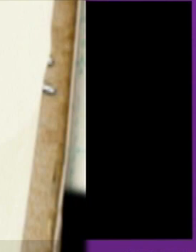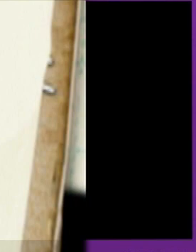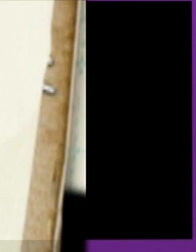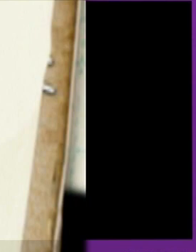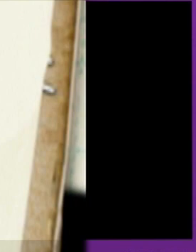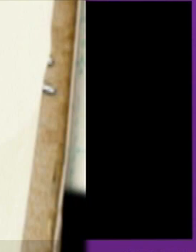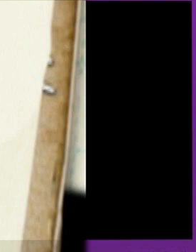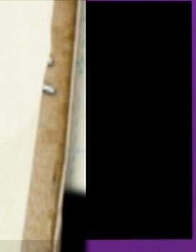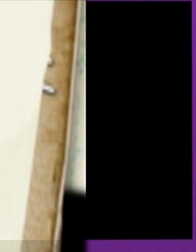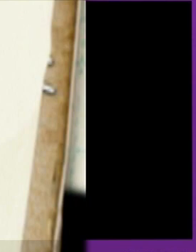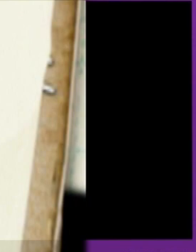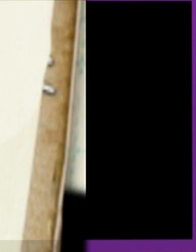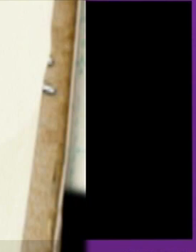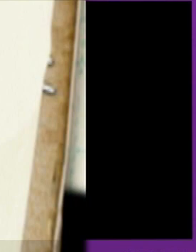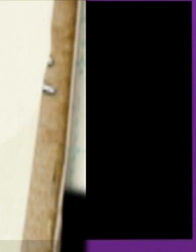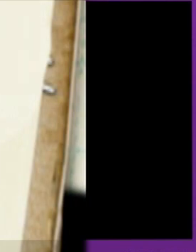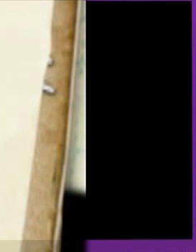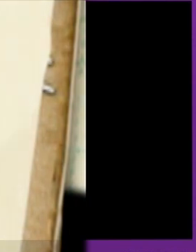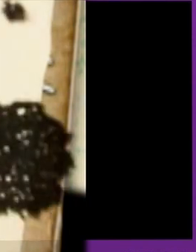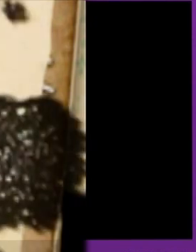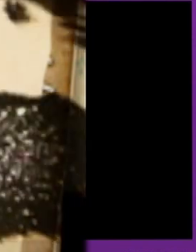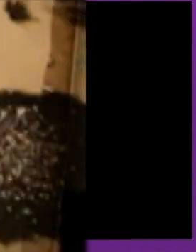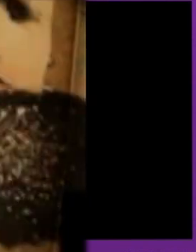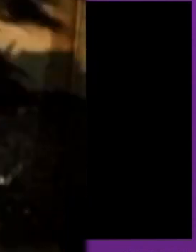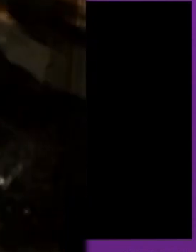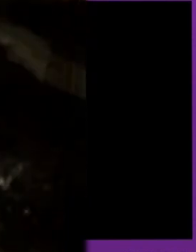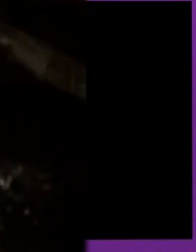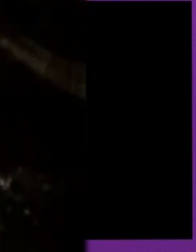Escribirán un reglamento.